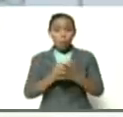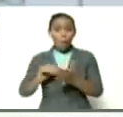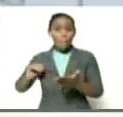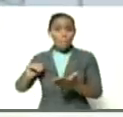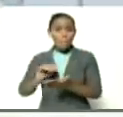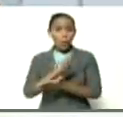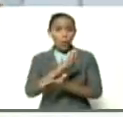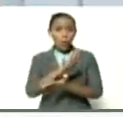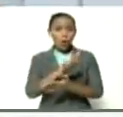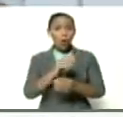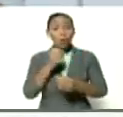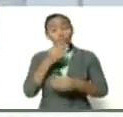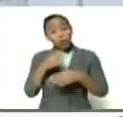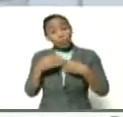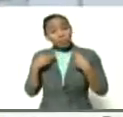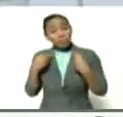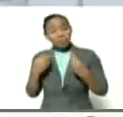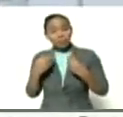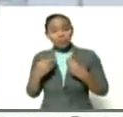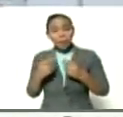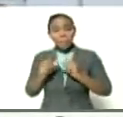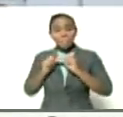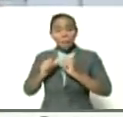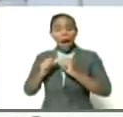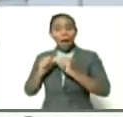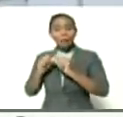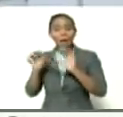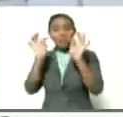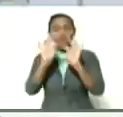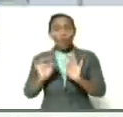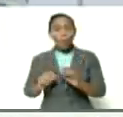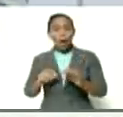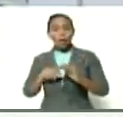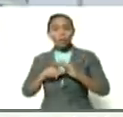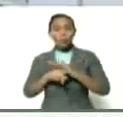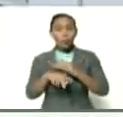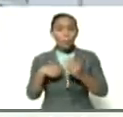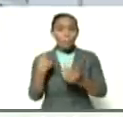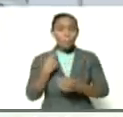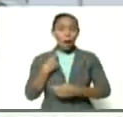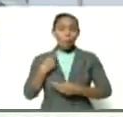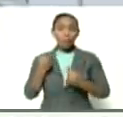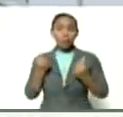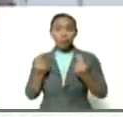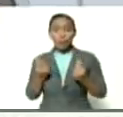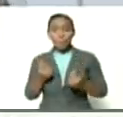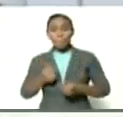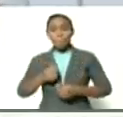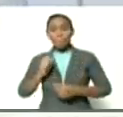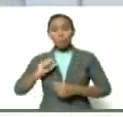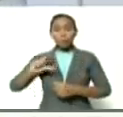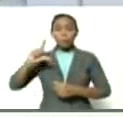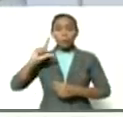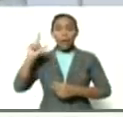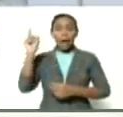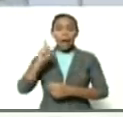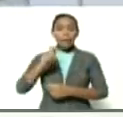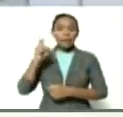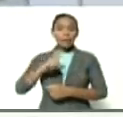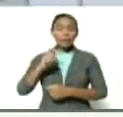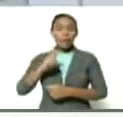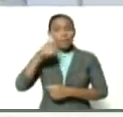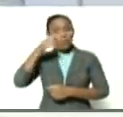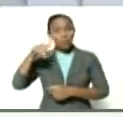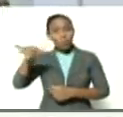impulsado, bueno, para mantener un mecanismo de ingreso, para también garantizar las necesidades de